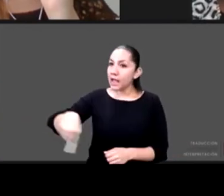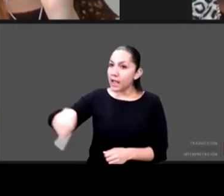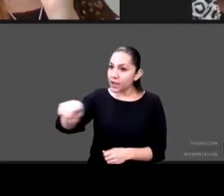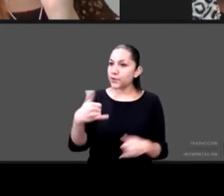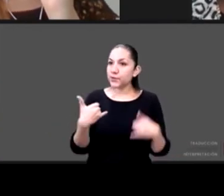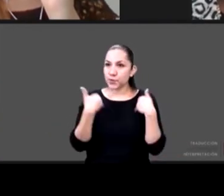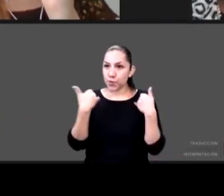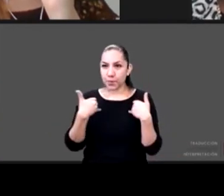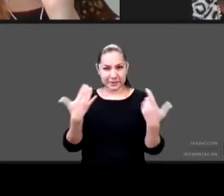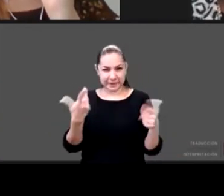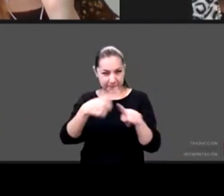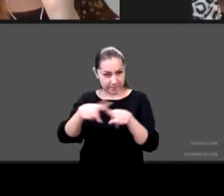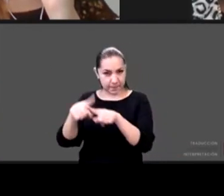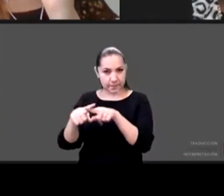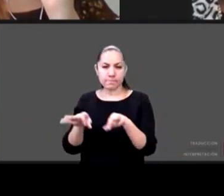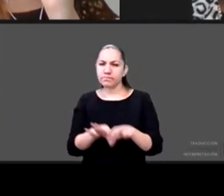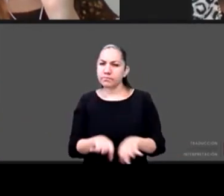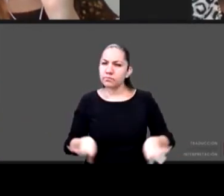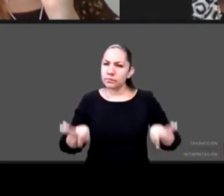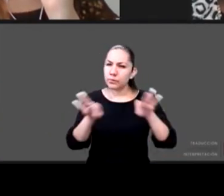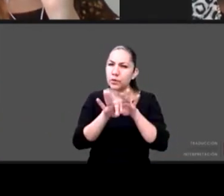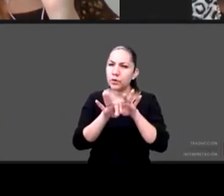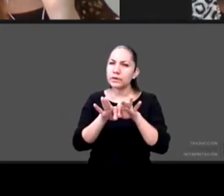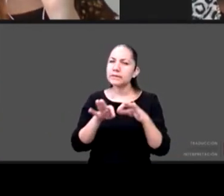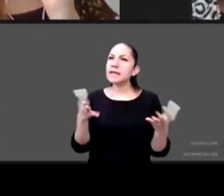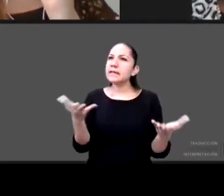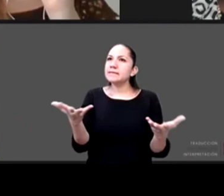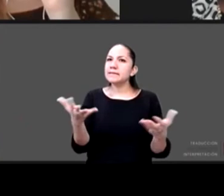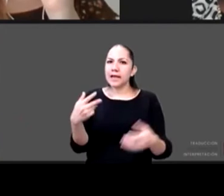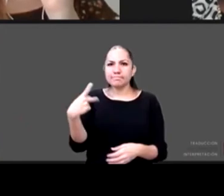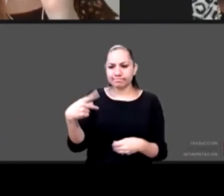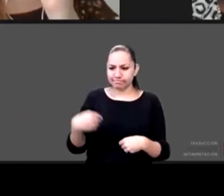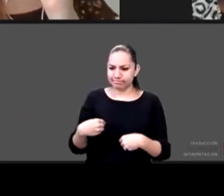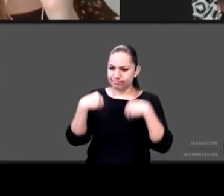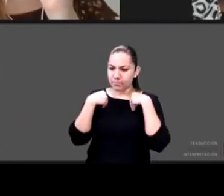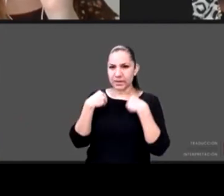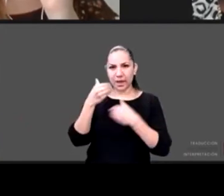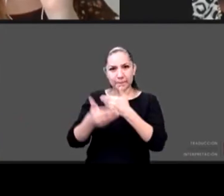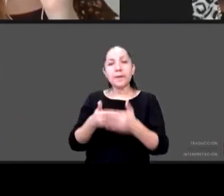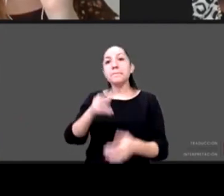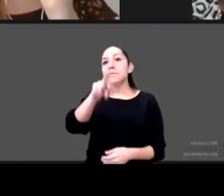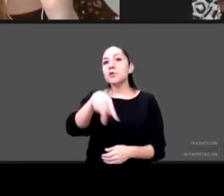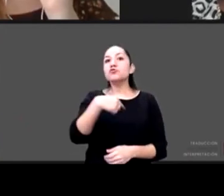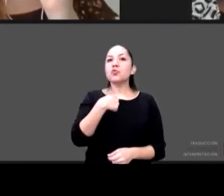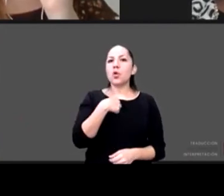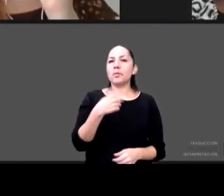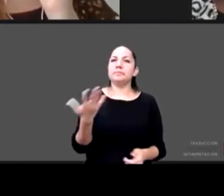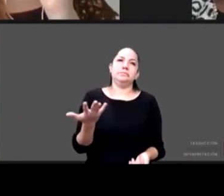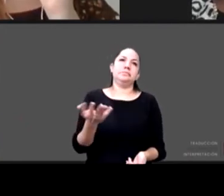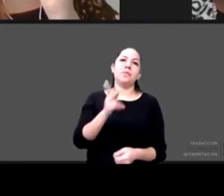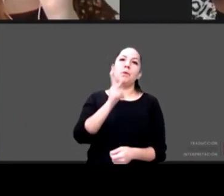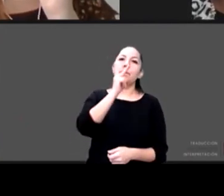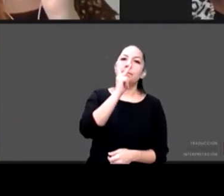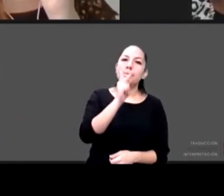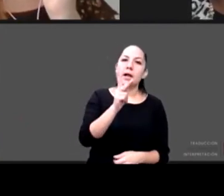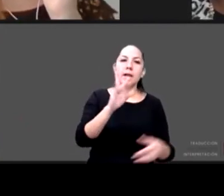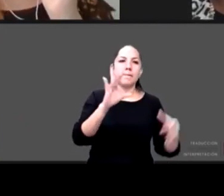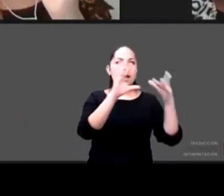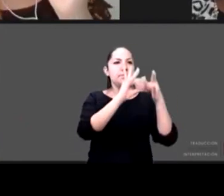a lo mismo, estas palabras, no se trata de, perdón, no quiero sonar imprudente,